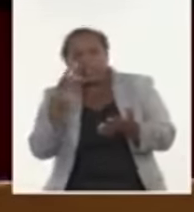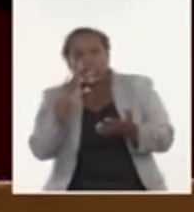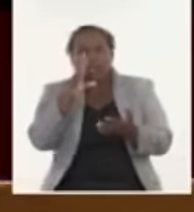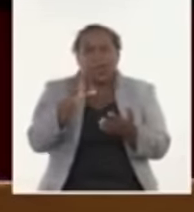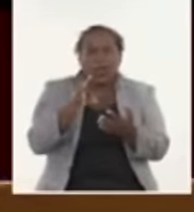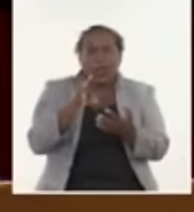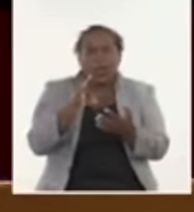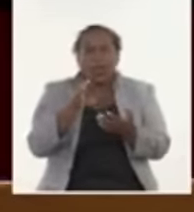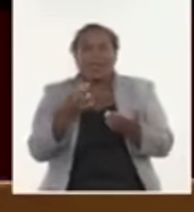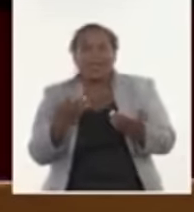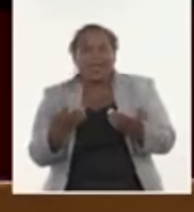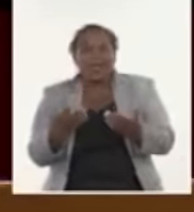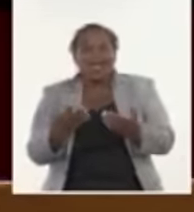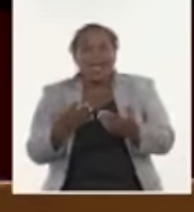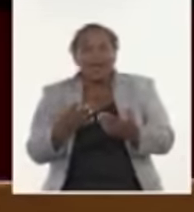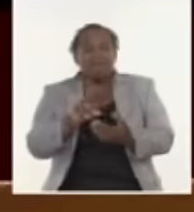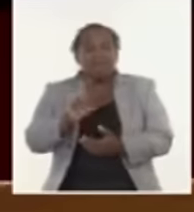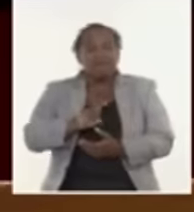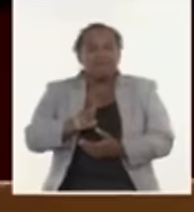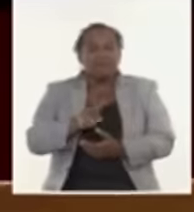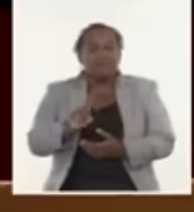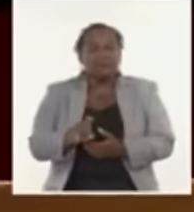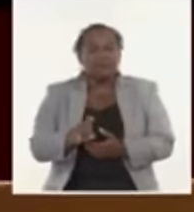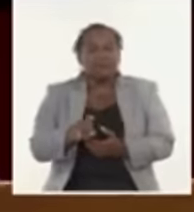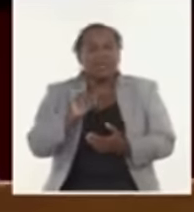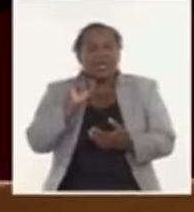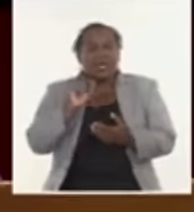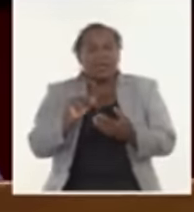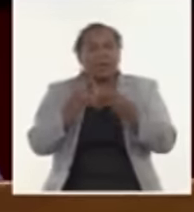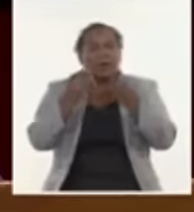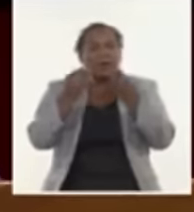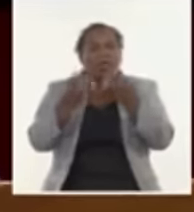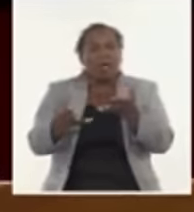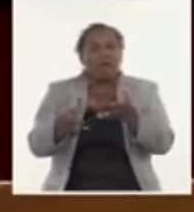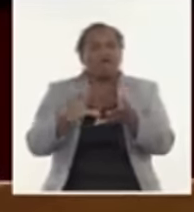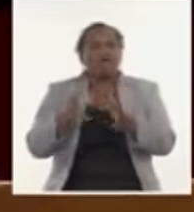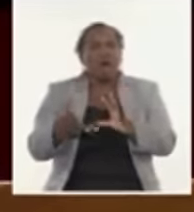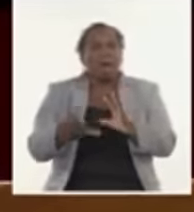le hemos dado duro para impulsar la inversión extranjera